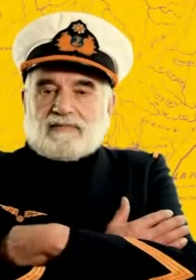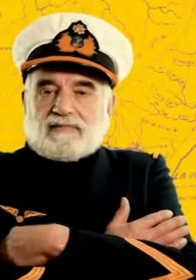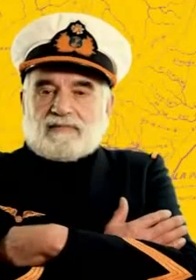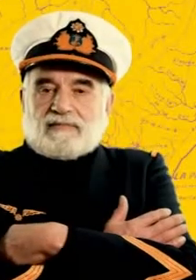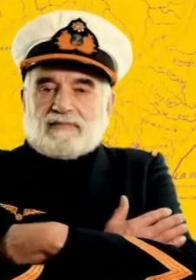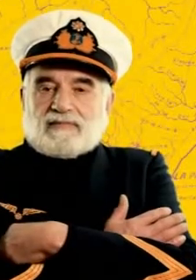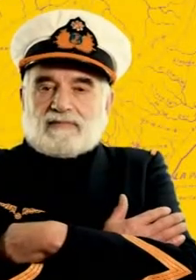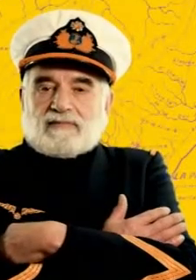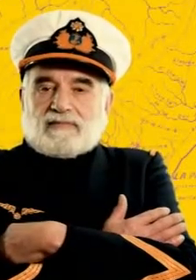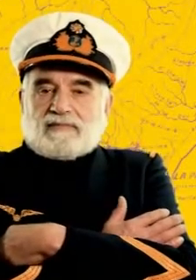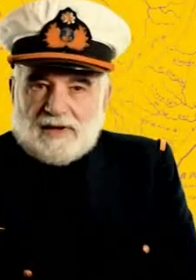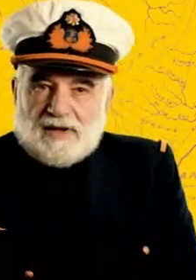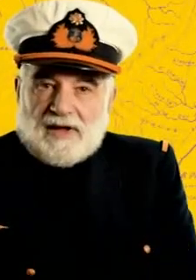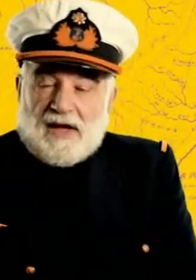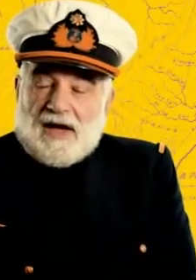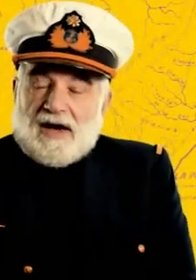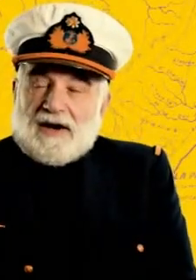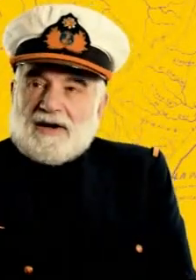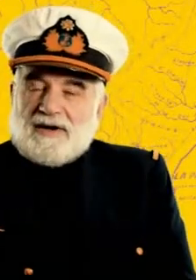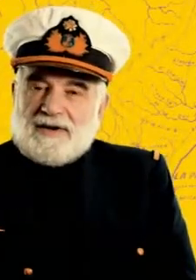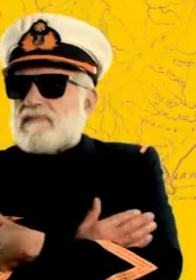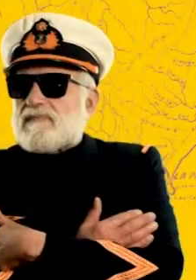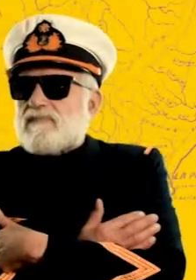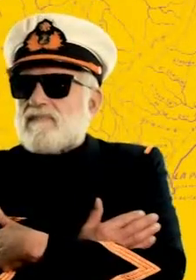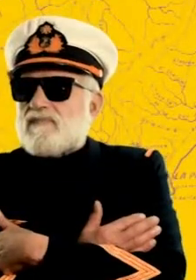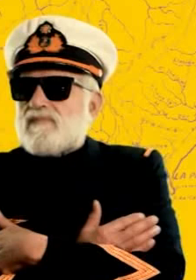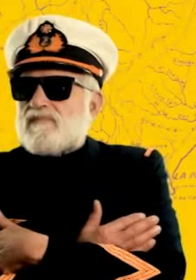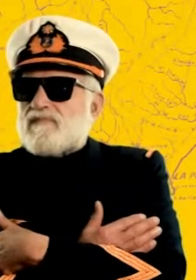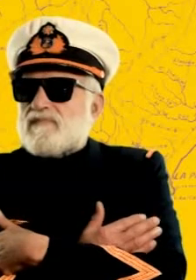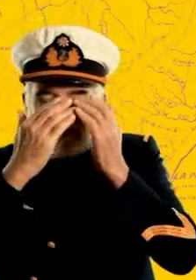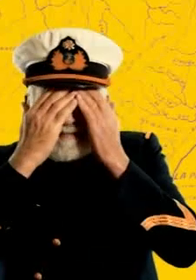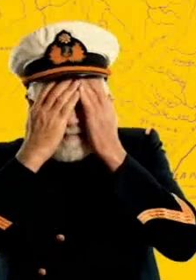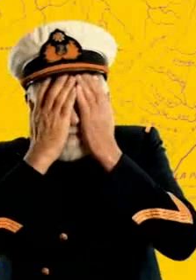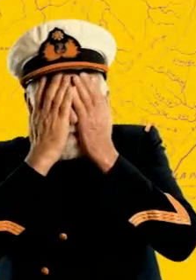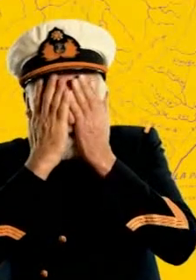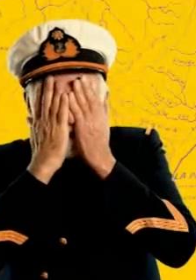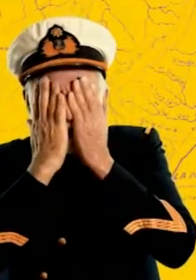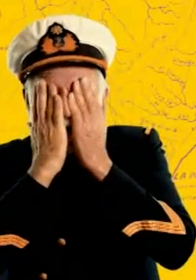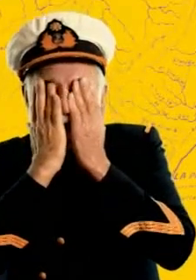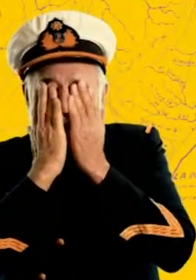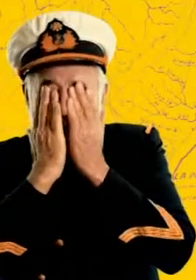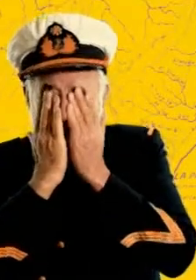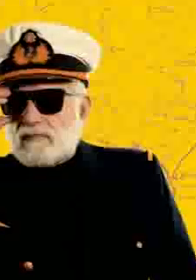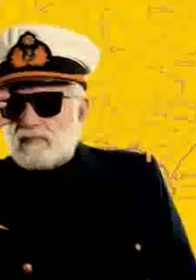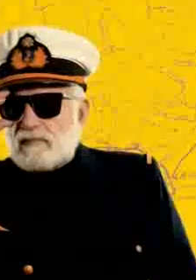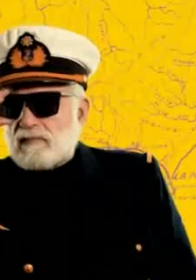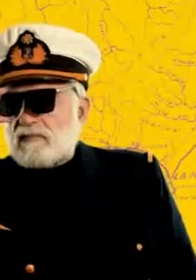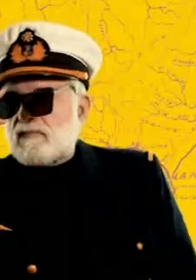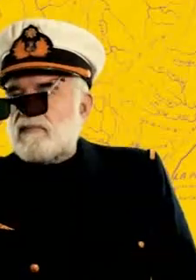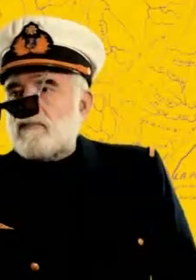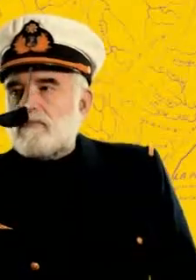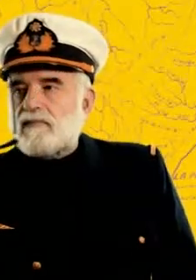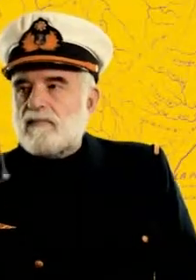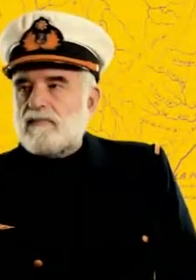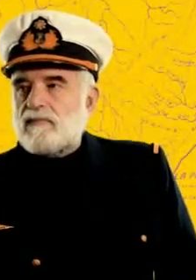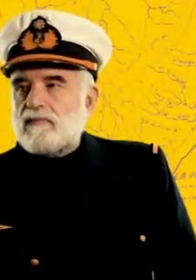Siguen cayendo hombres vinculados a una red de prostitución infantil, mientras los acusados dicen haber sido engañados por las menores. Los grandes